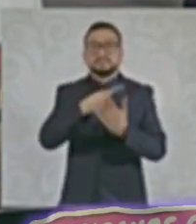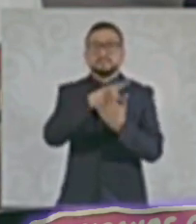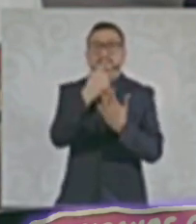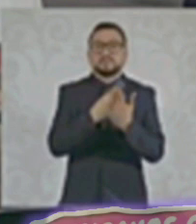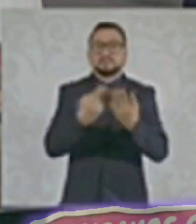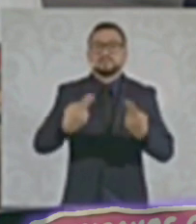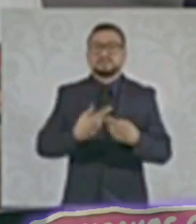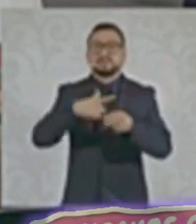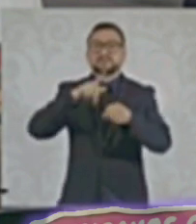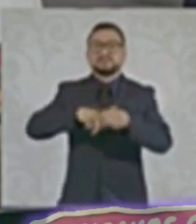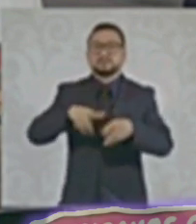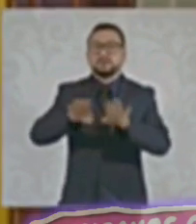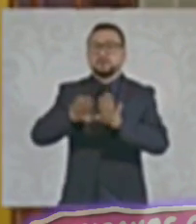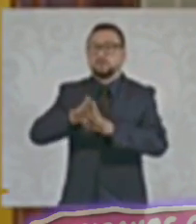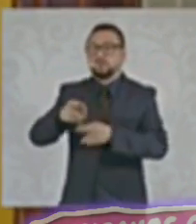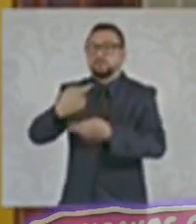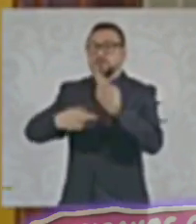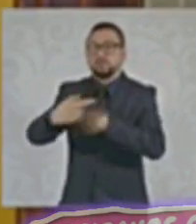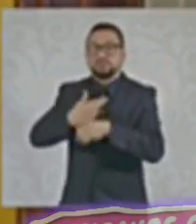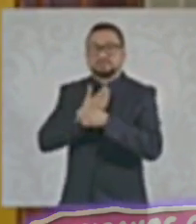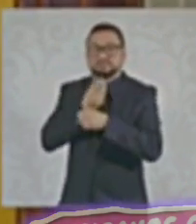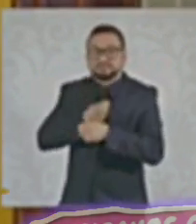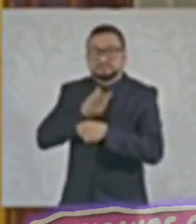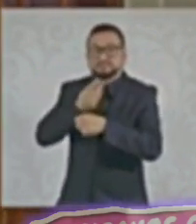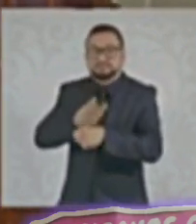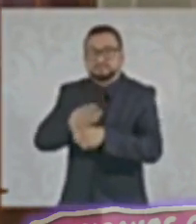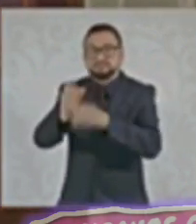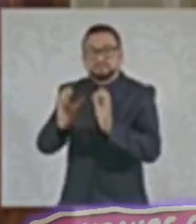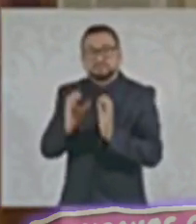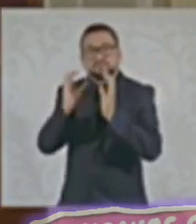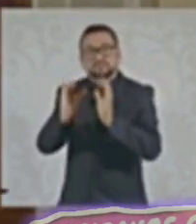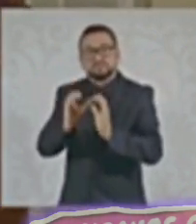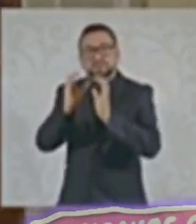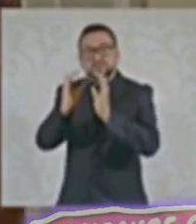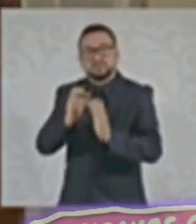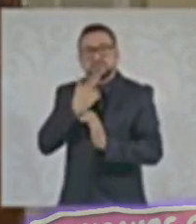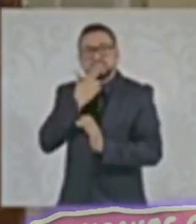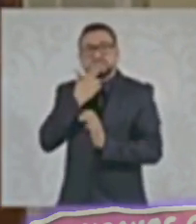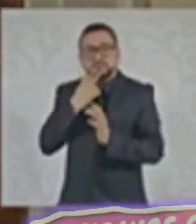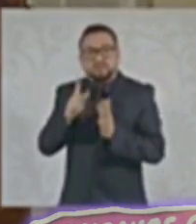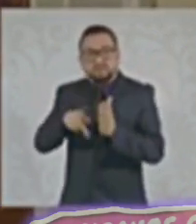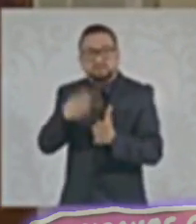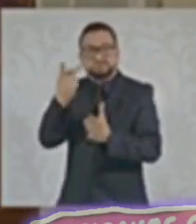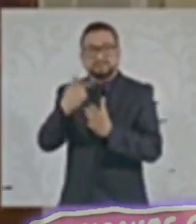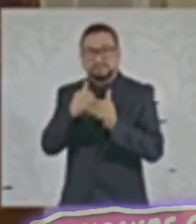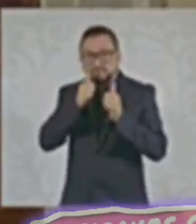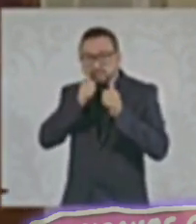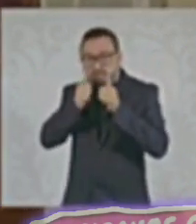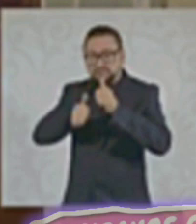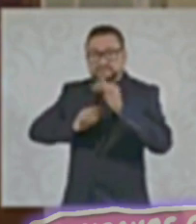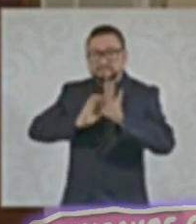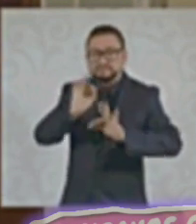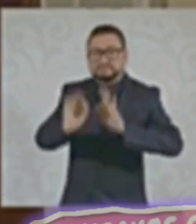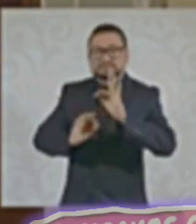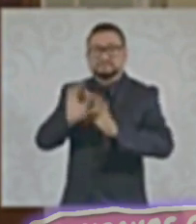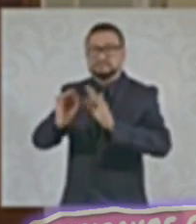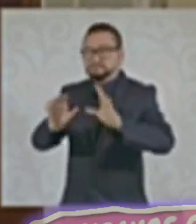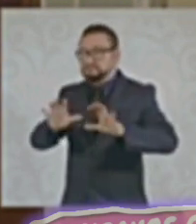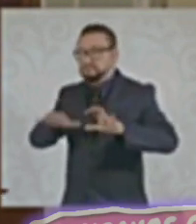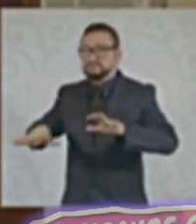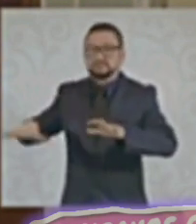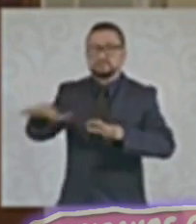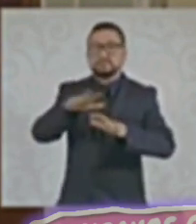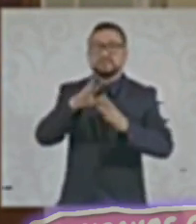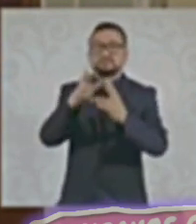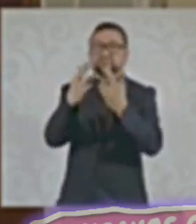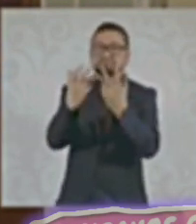restauración, ¿verdad? ¿Cómo restauramos? ¿Cómo logramos, yo diría, atender los ecosistemas y sitios